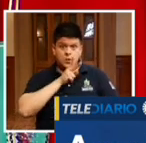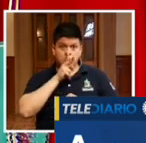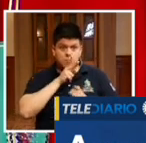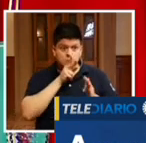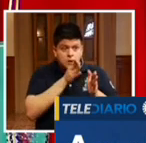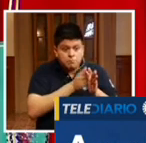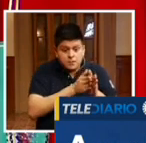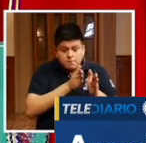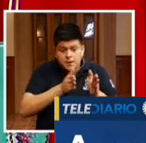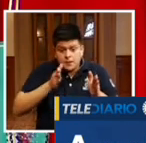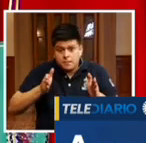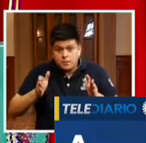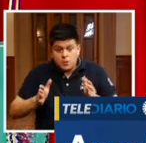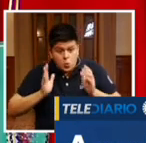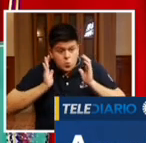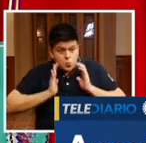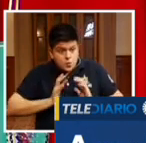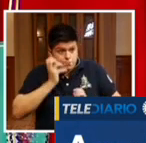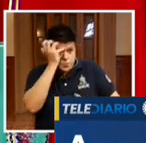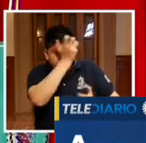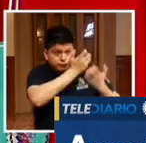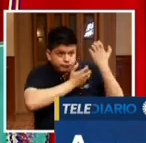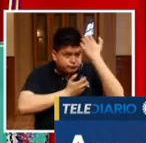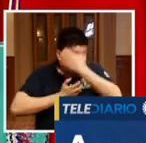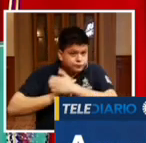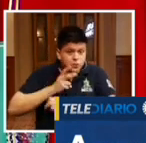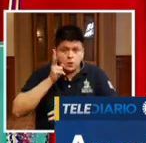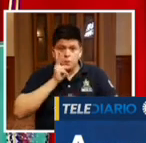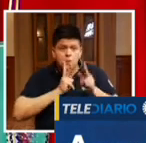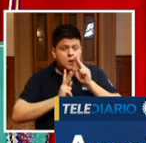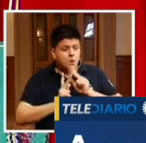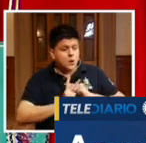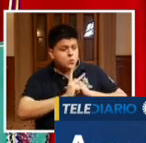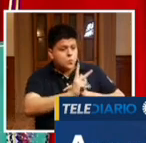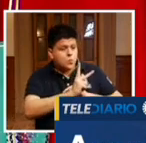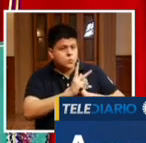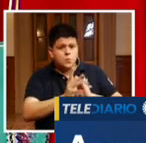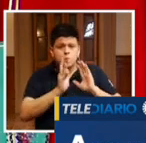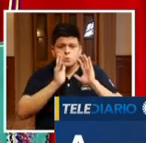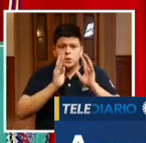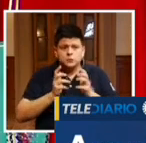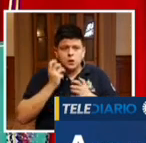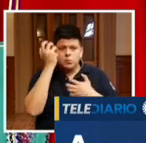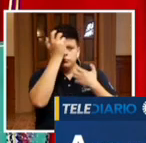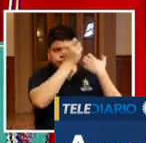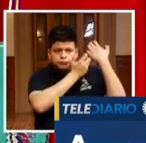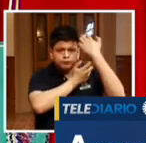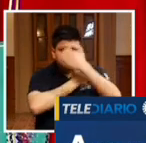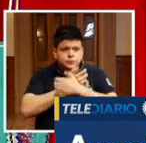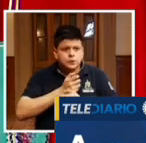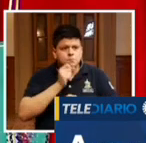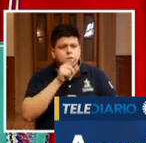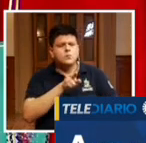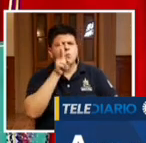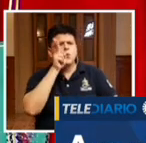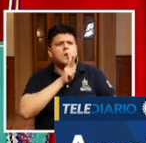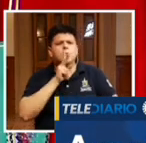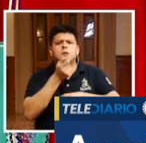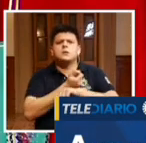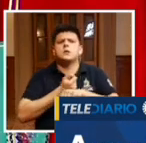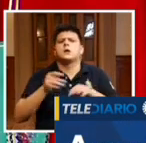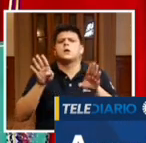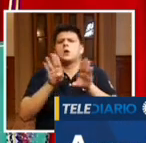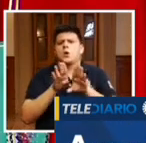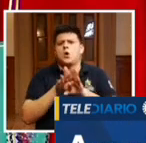monitoreando físicamente, estarte revisando físicamente y estarte monitoreando tu oxigenación en sangre. Ese es